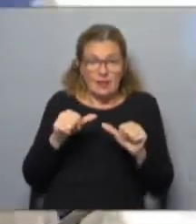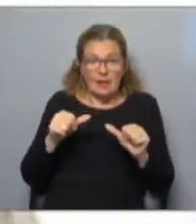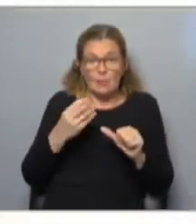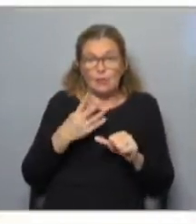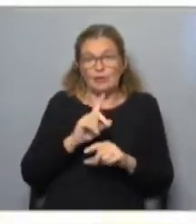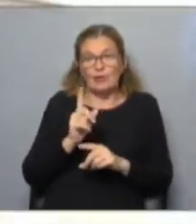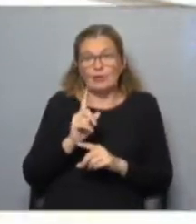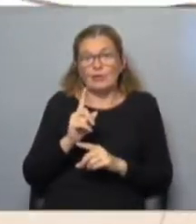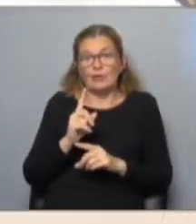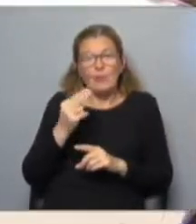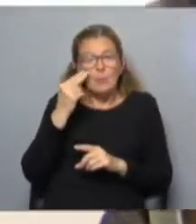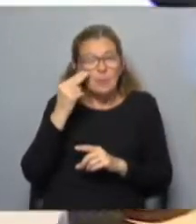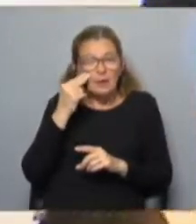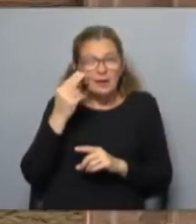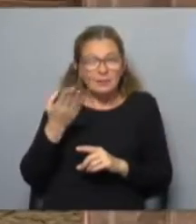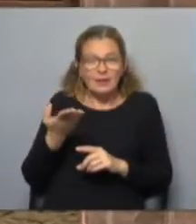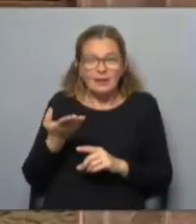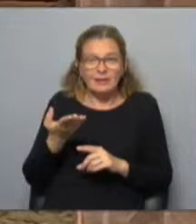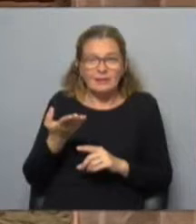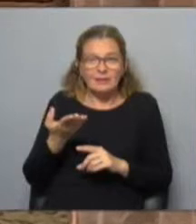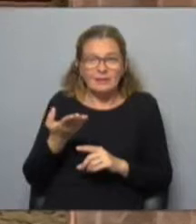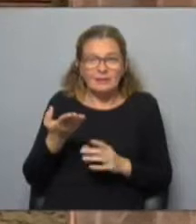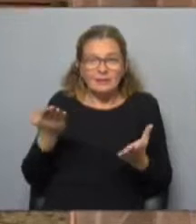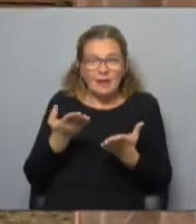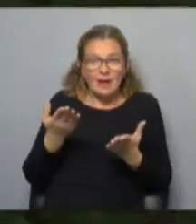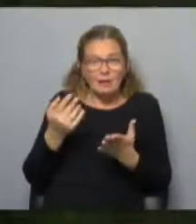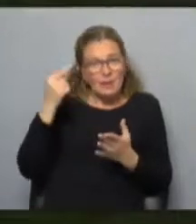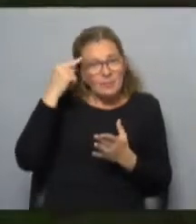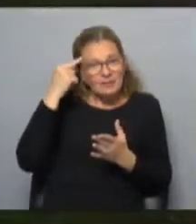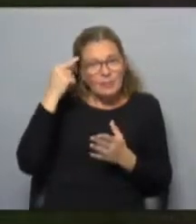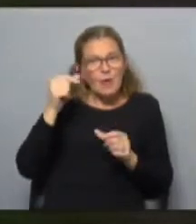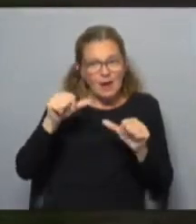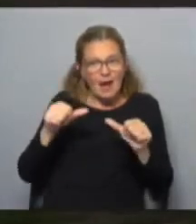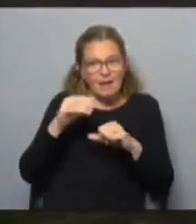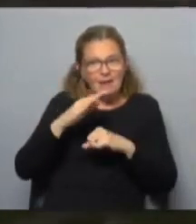no, es el problema. Por eso ahora tenemos esperanza que se hagan.